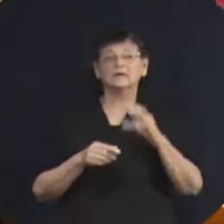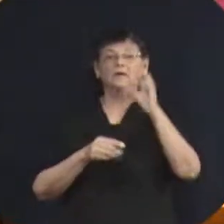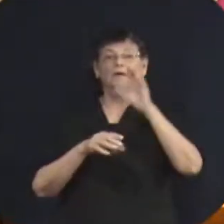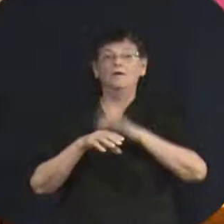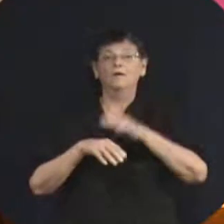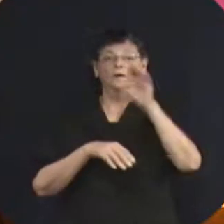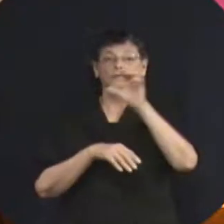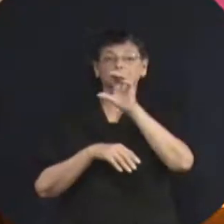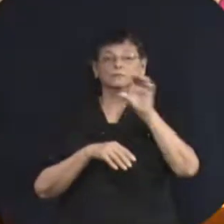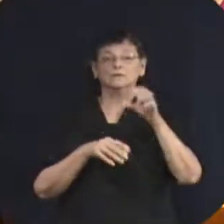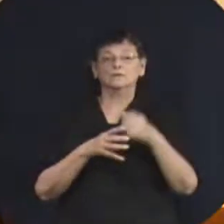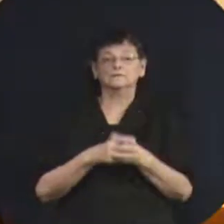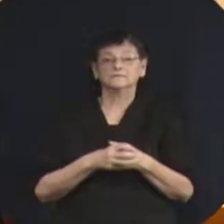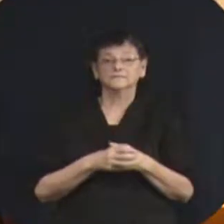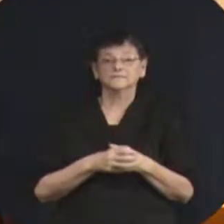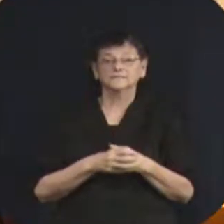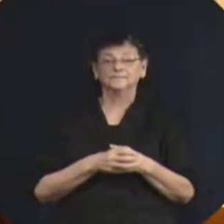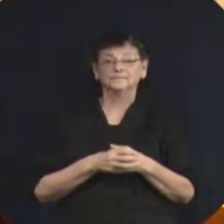cruz.